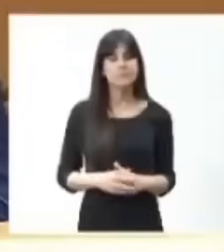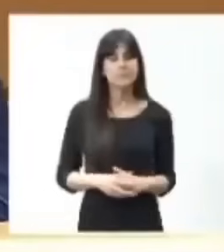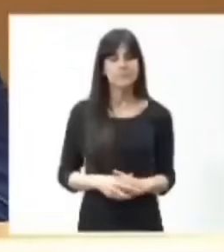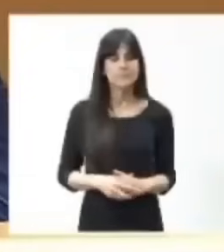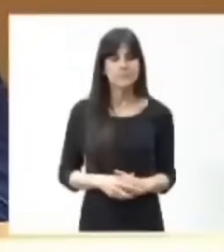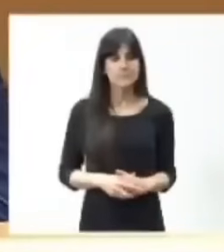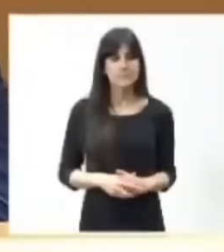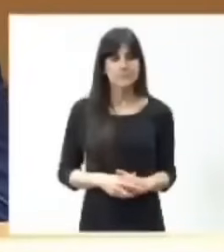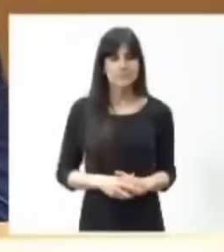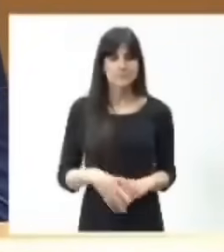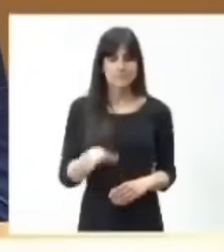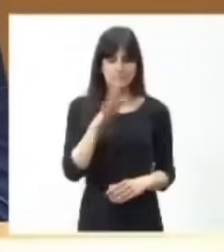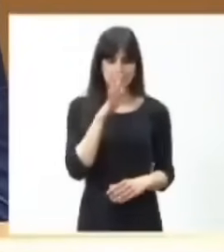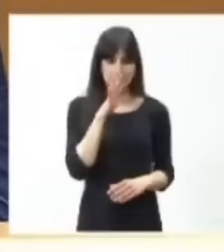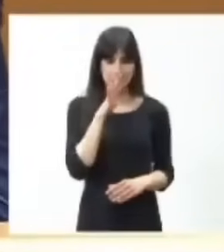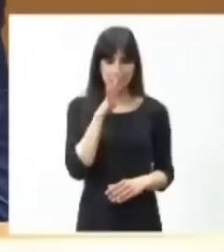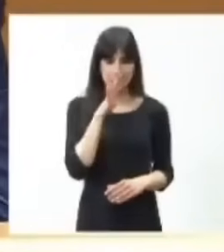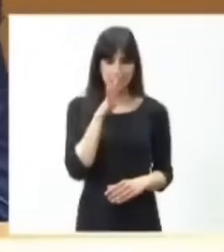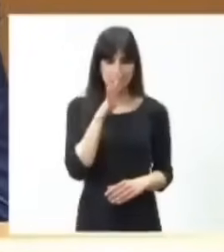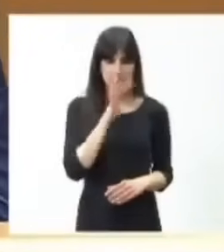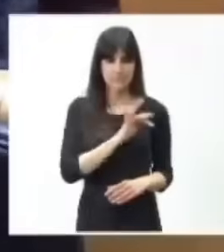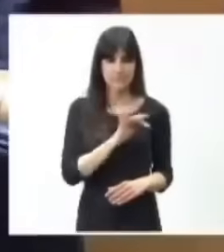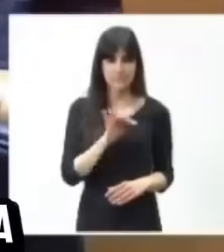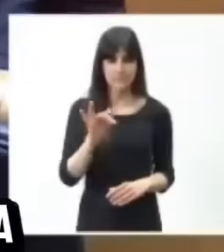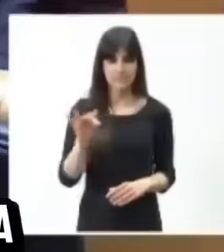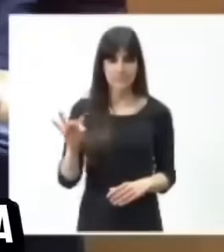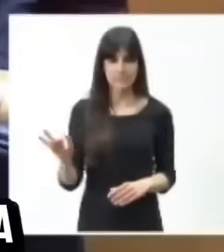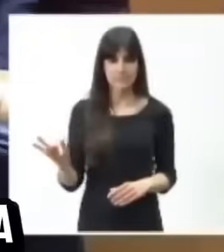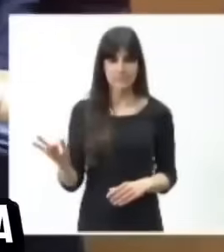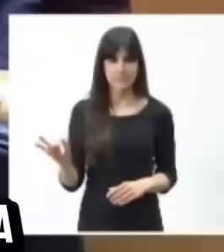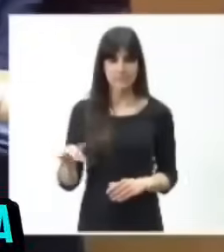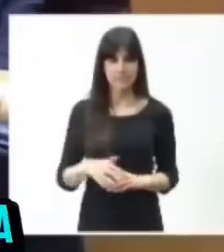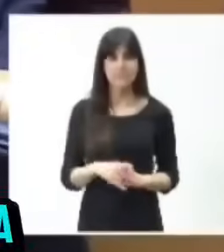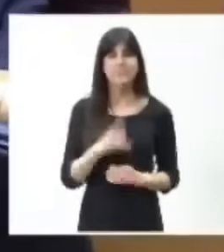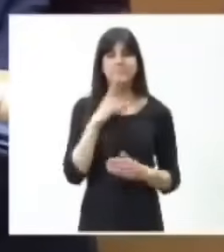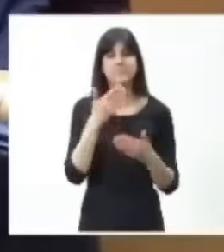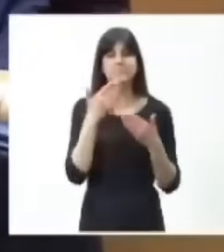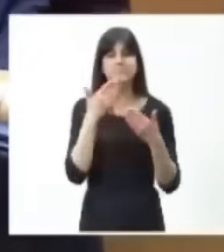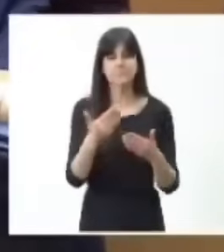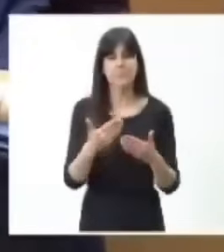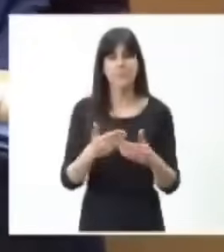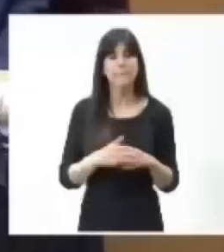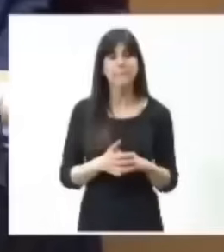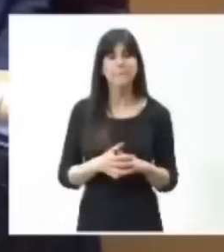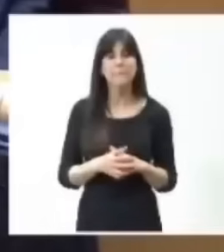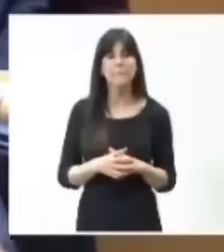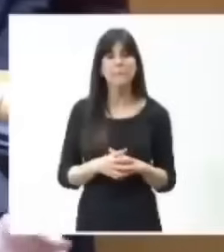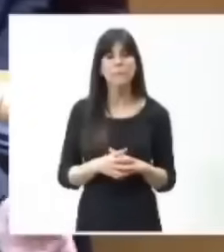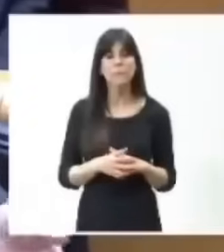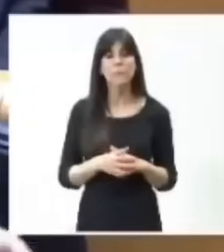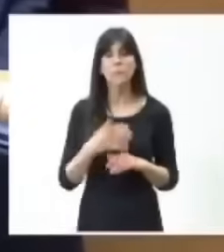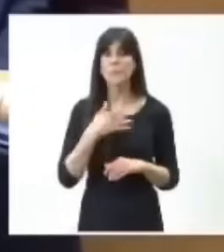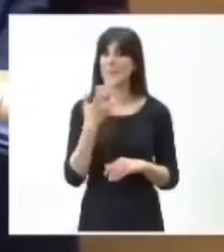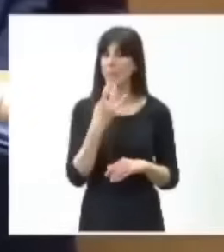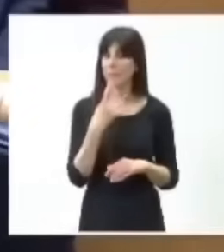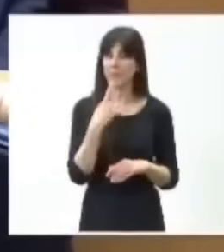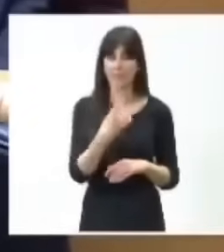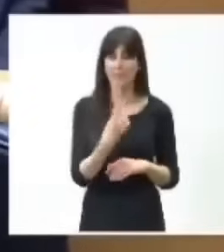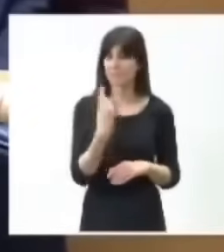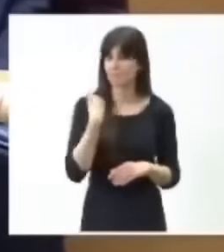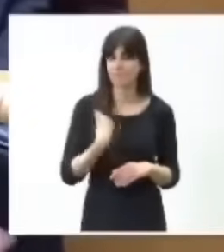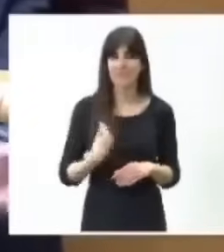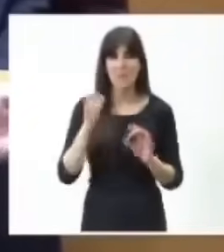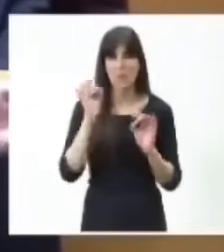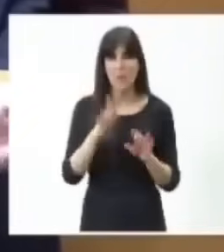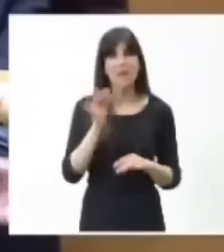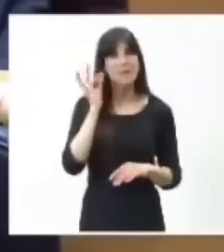Señor ministro, tiene la palabra. Muchas gracias, señor presidente. Señora Cotelo, tengo que decirle lo mismo que le dije a